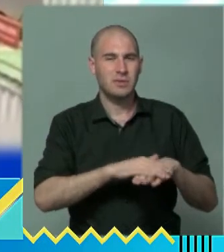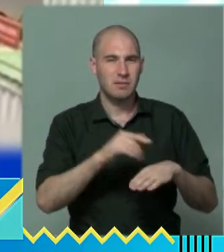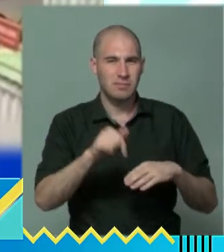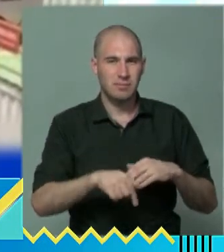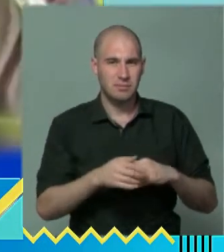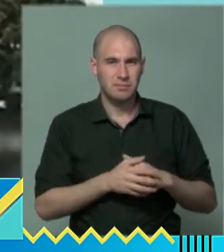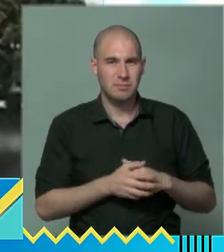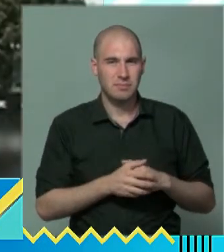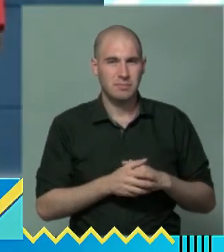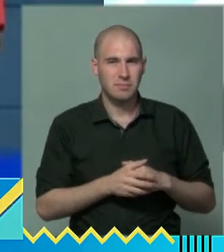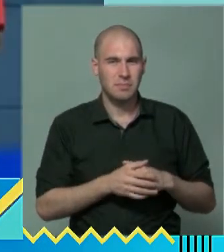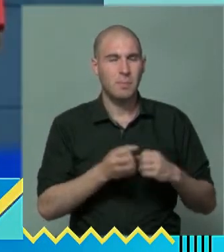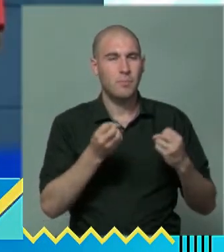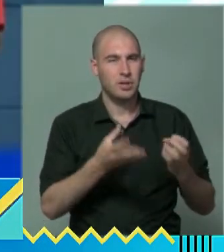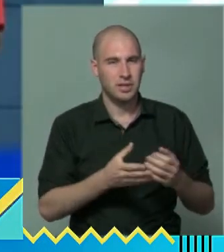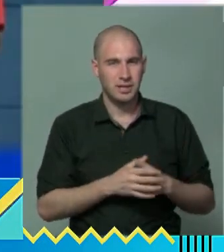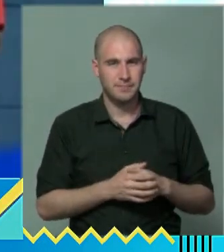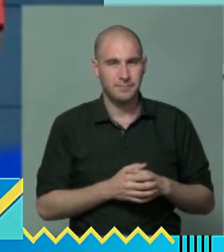híbrida, porque si bien